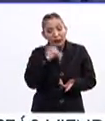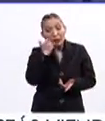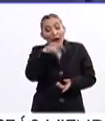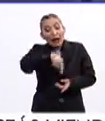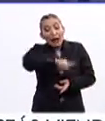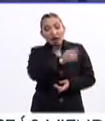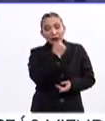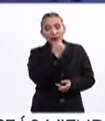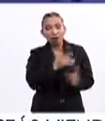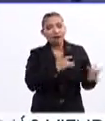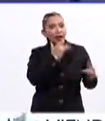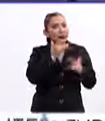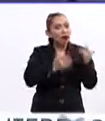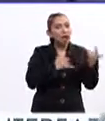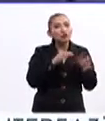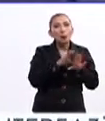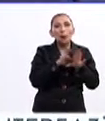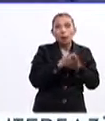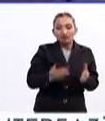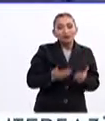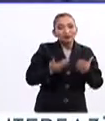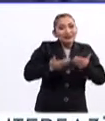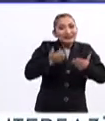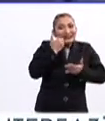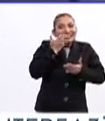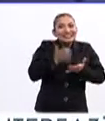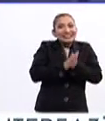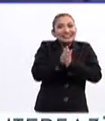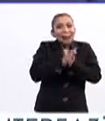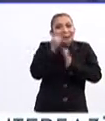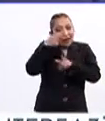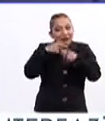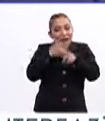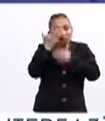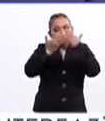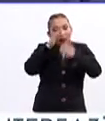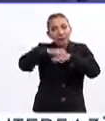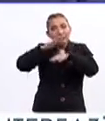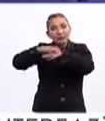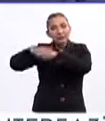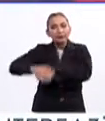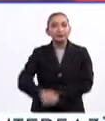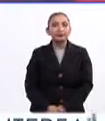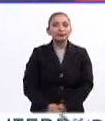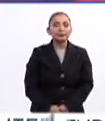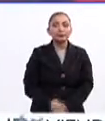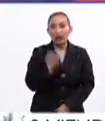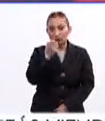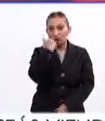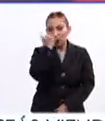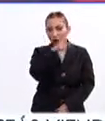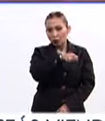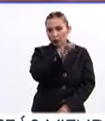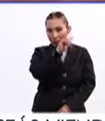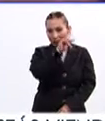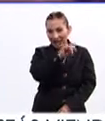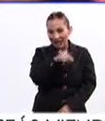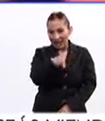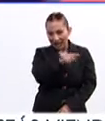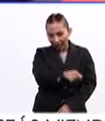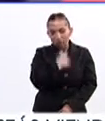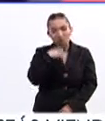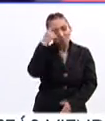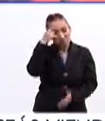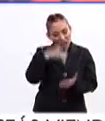buscamos que ellos se sientan de alguna forma motivados para seguir continuando con sus estudios. Estos estudiantes politécnicos